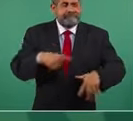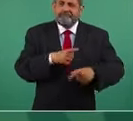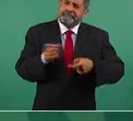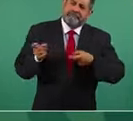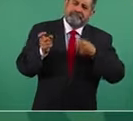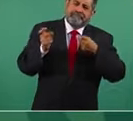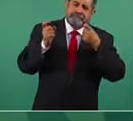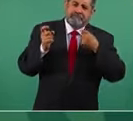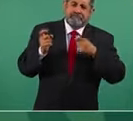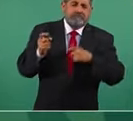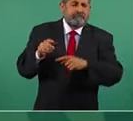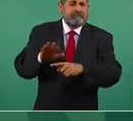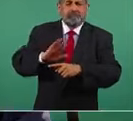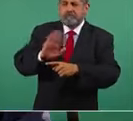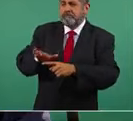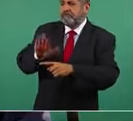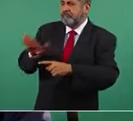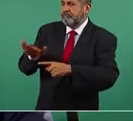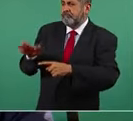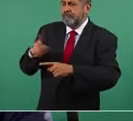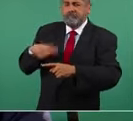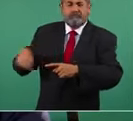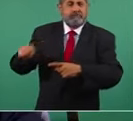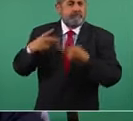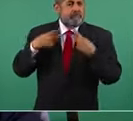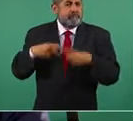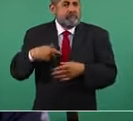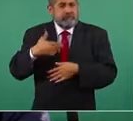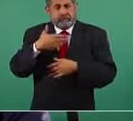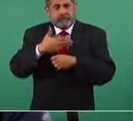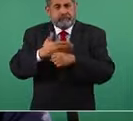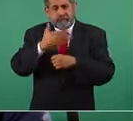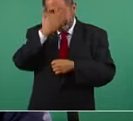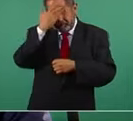que le quita la vida a personas inocentes.